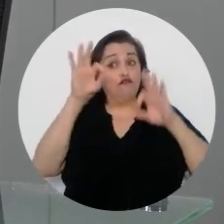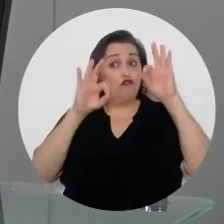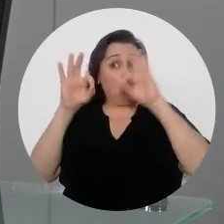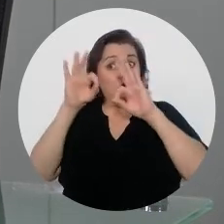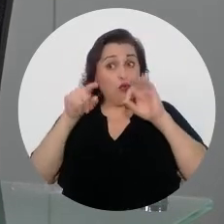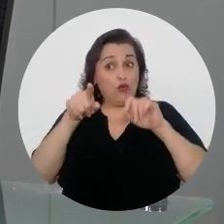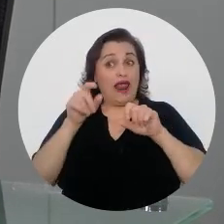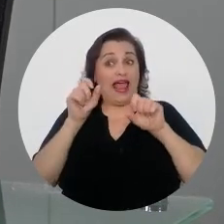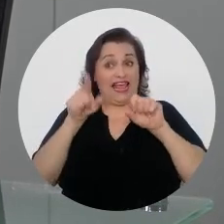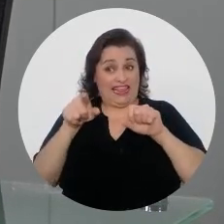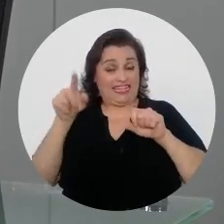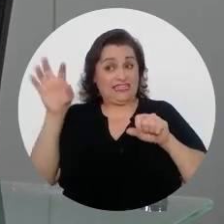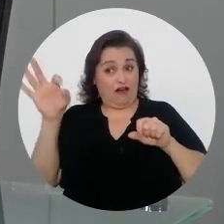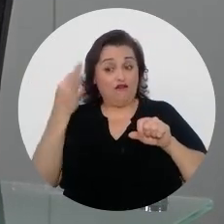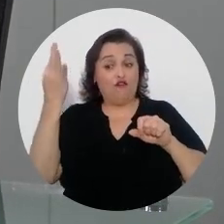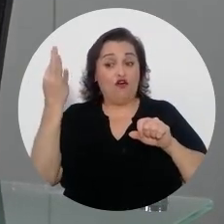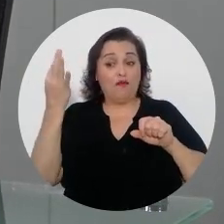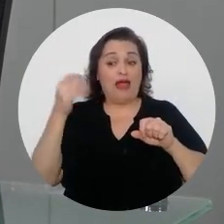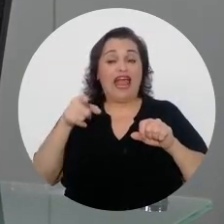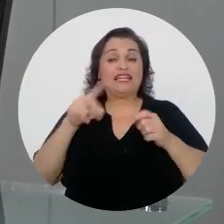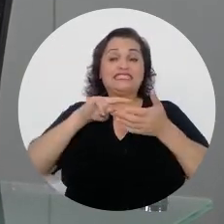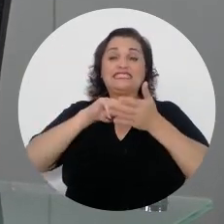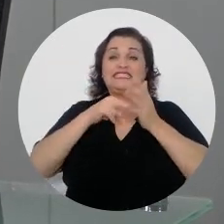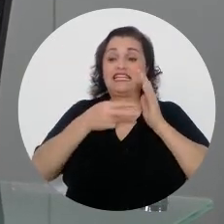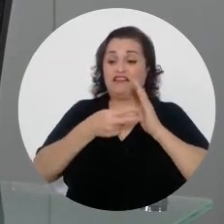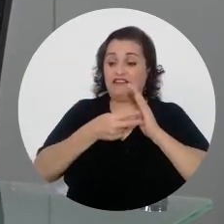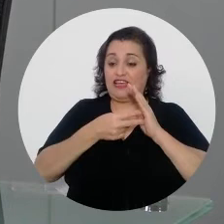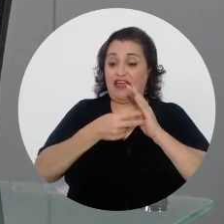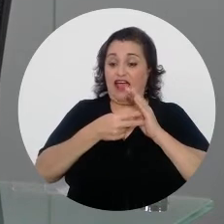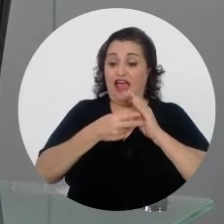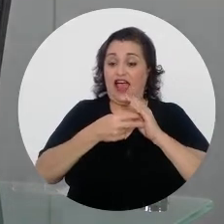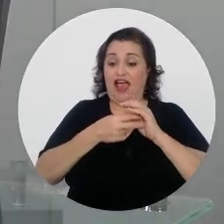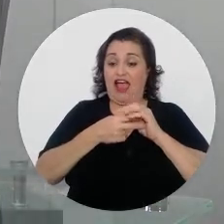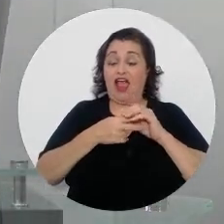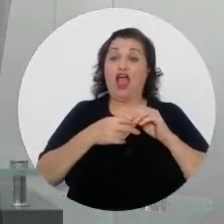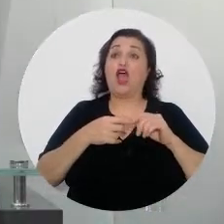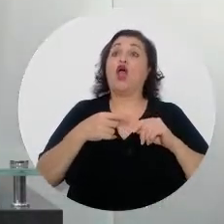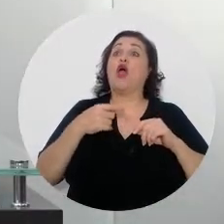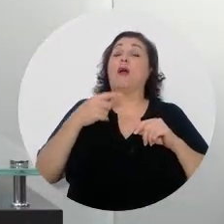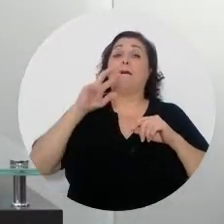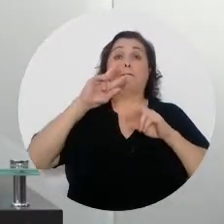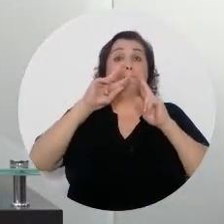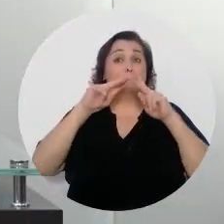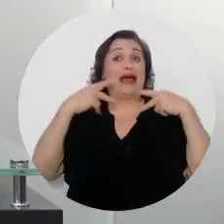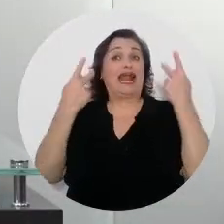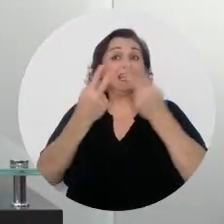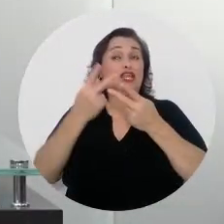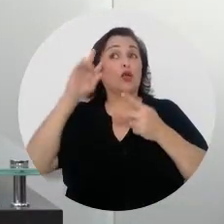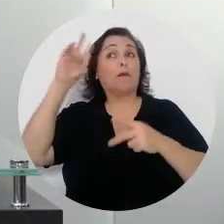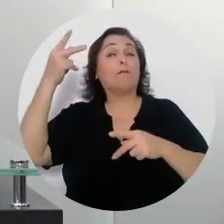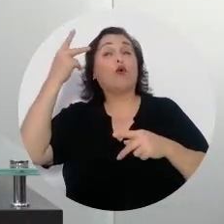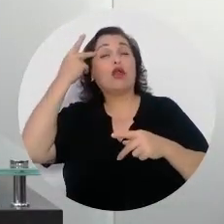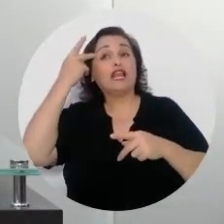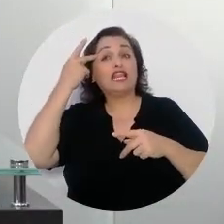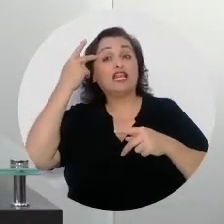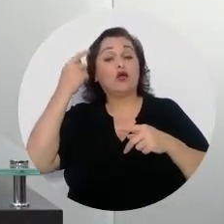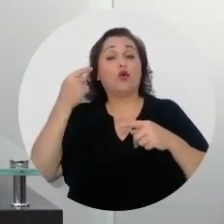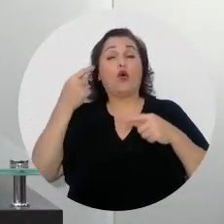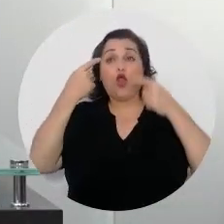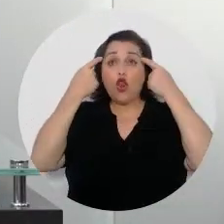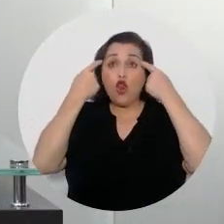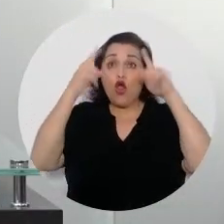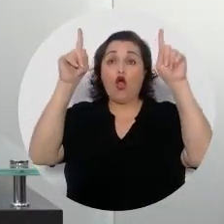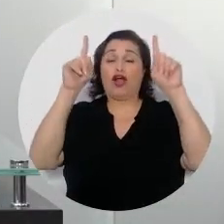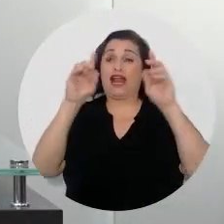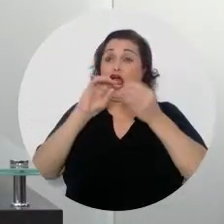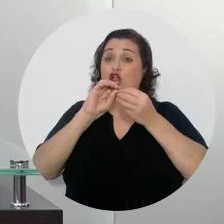Esta fórmula se obtiene de esa manera y lo que viene a significar es que cada vez que un partido político llegue